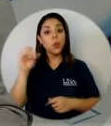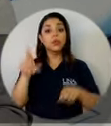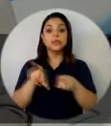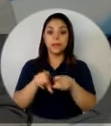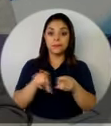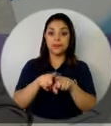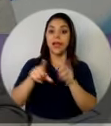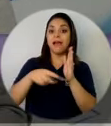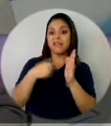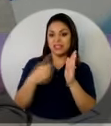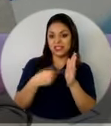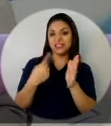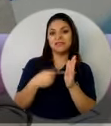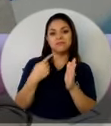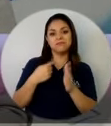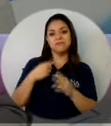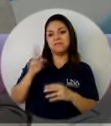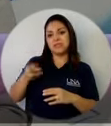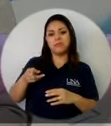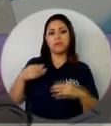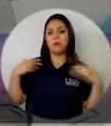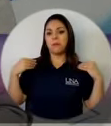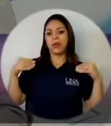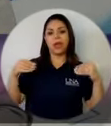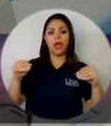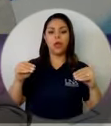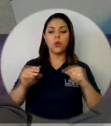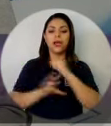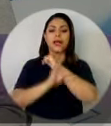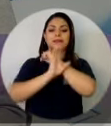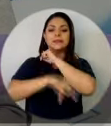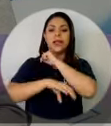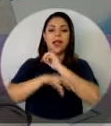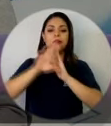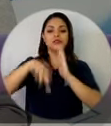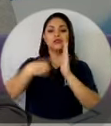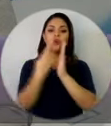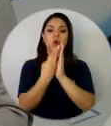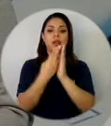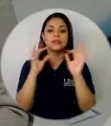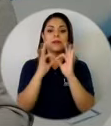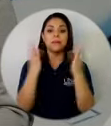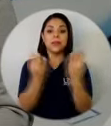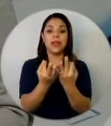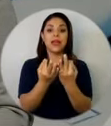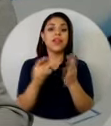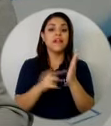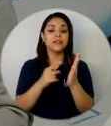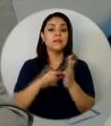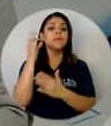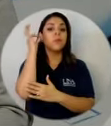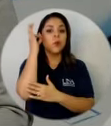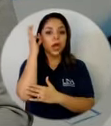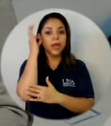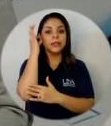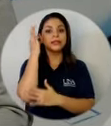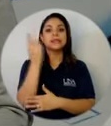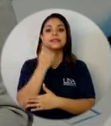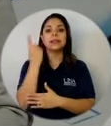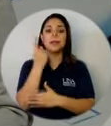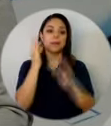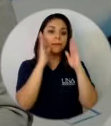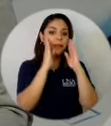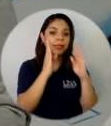muchas veces el mismo mercado castiga esos roles familiares y entonces muchas veces las mujeres son las que tienen que estar pendientes de